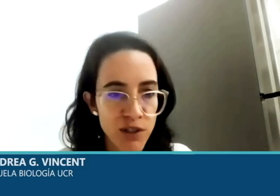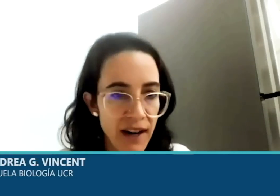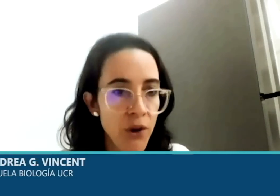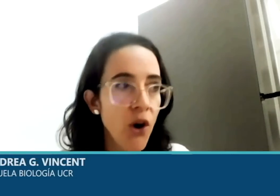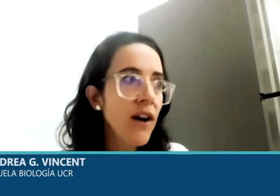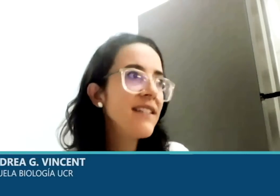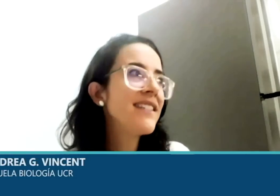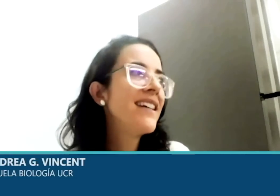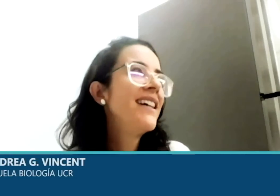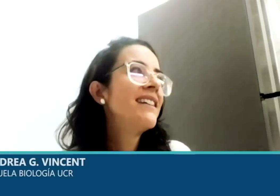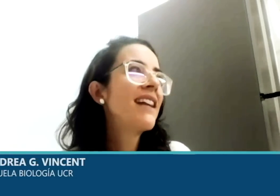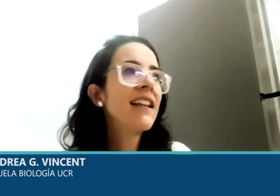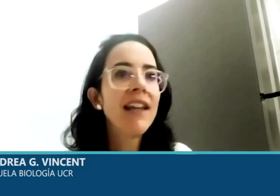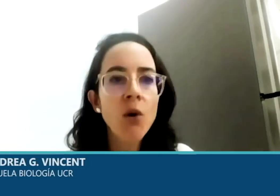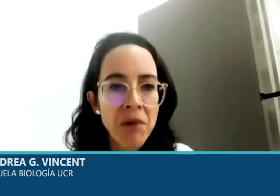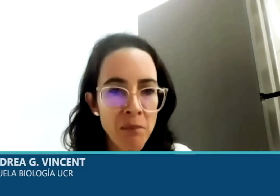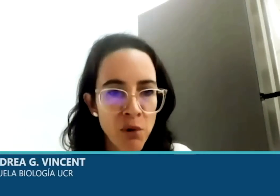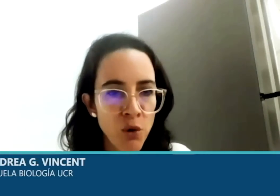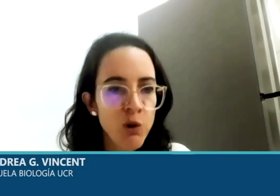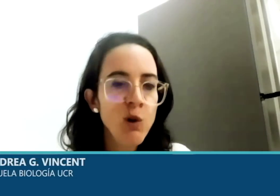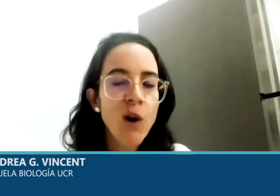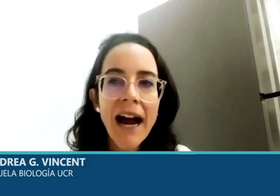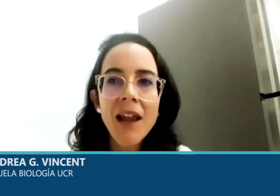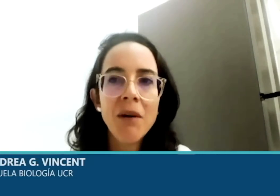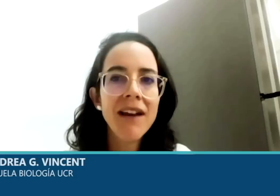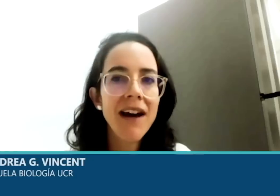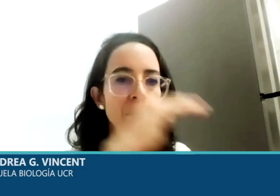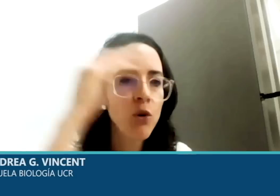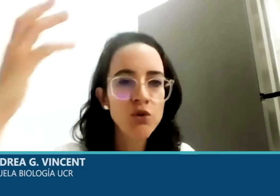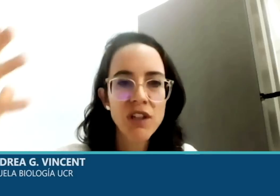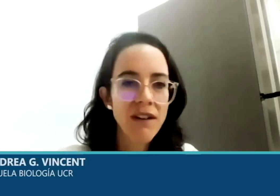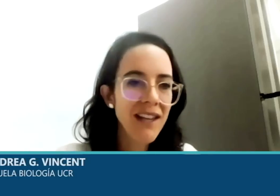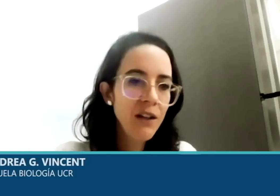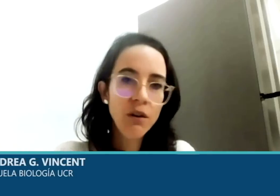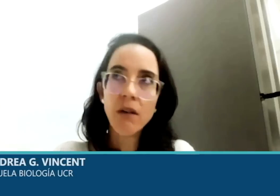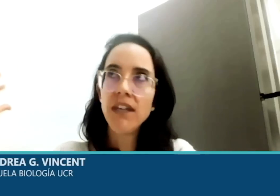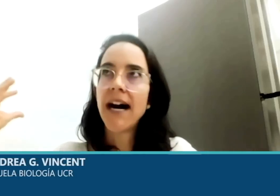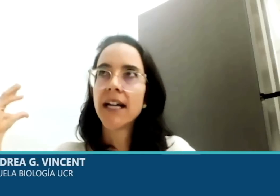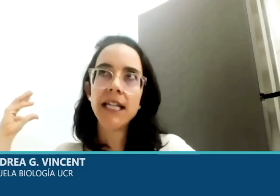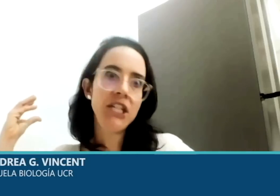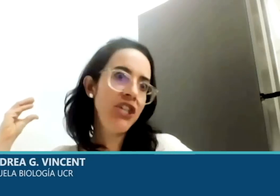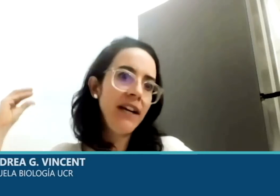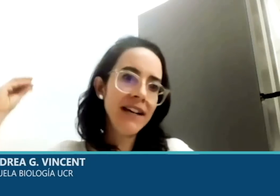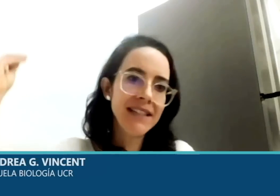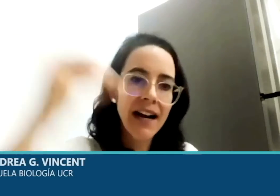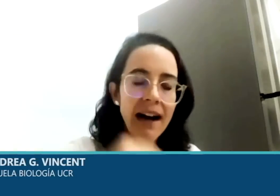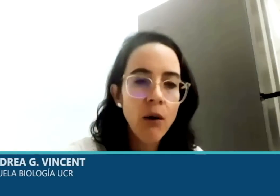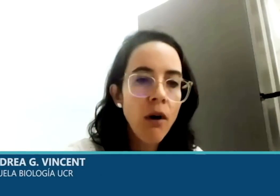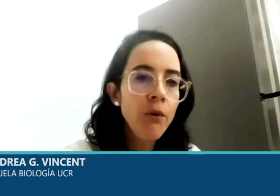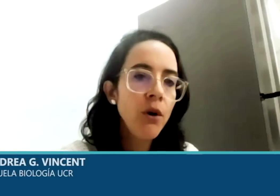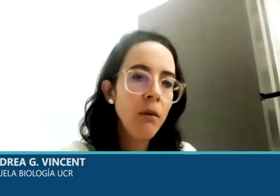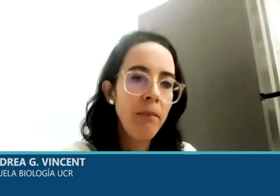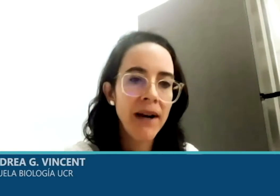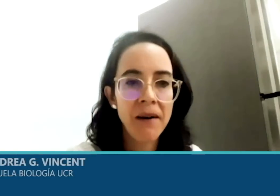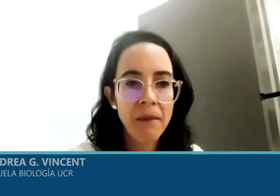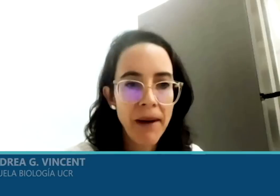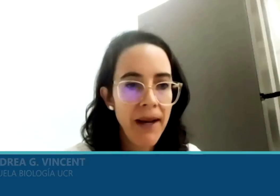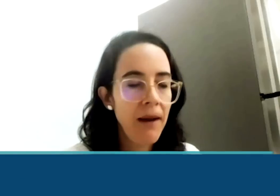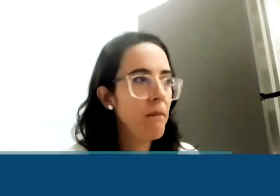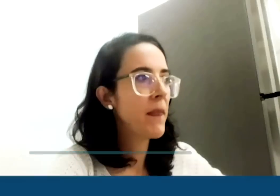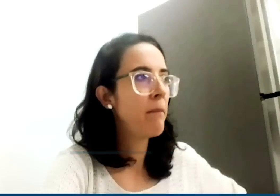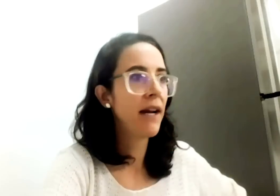de no usar aviones, trate de comprar productos locales, ¿verdad? Productos que no hayan tenido que viajar desde China hasta acá en un avión